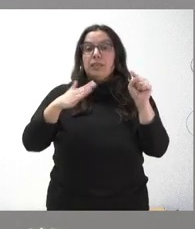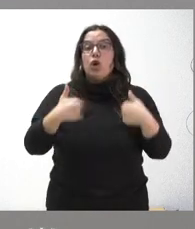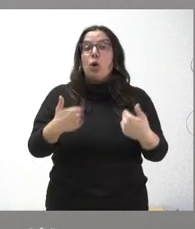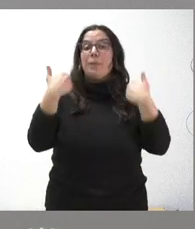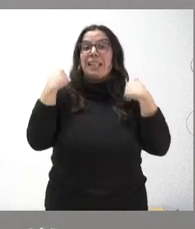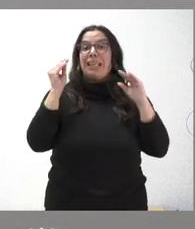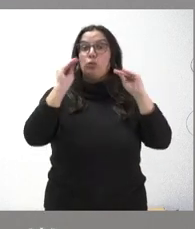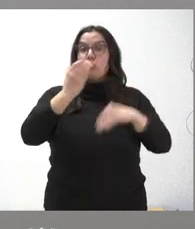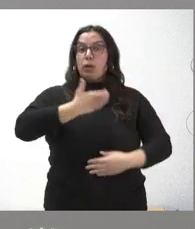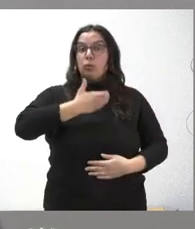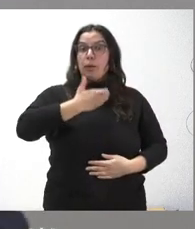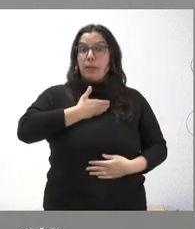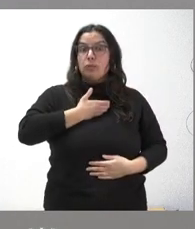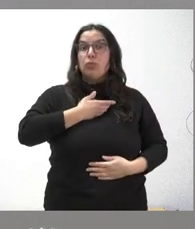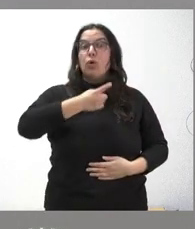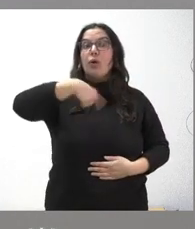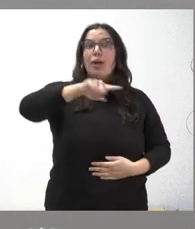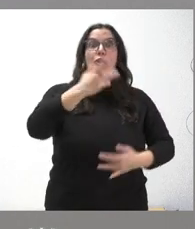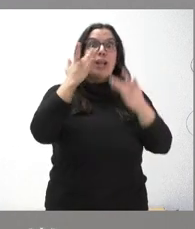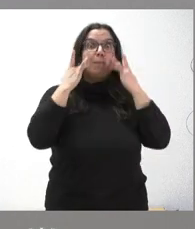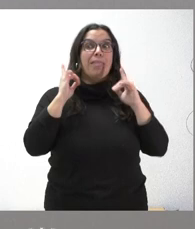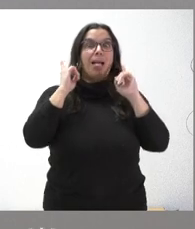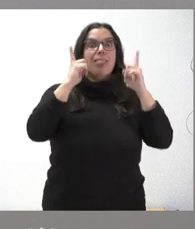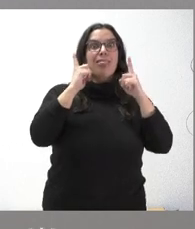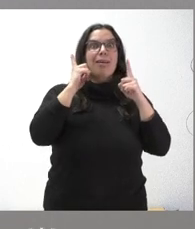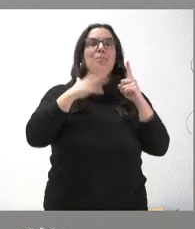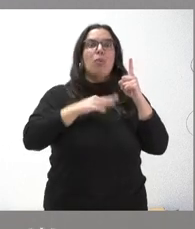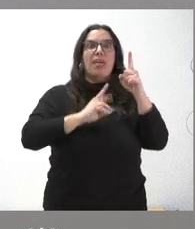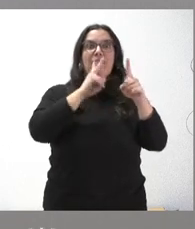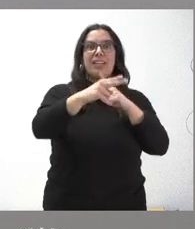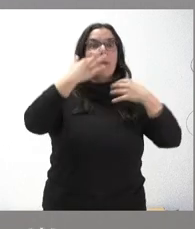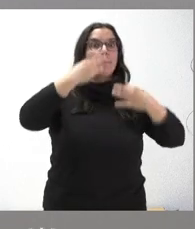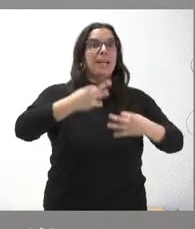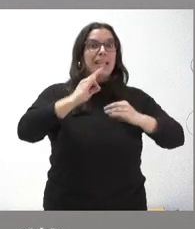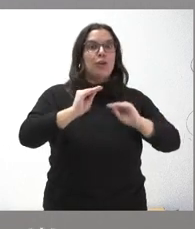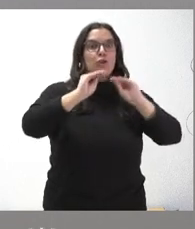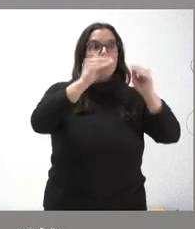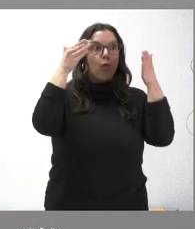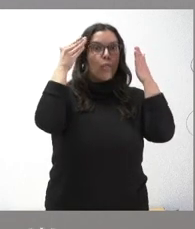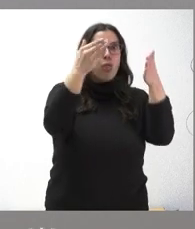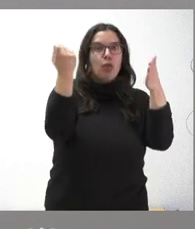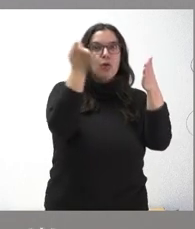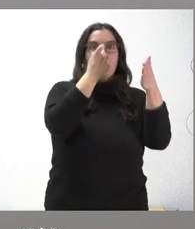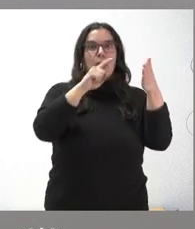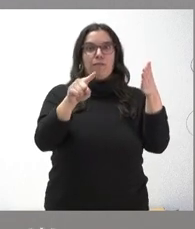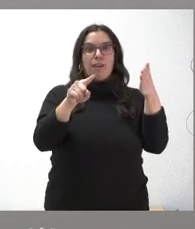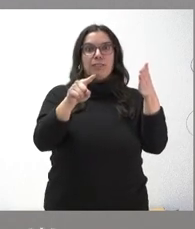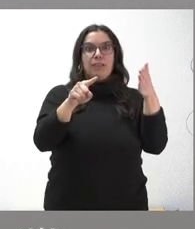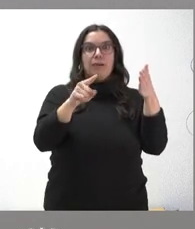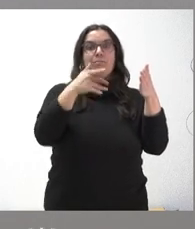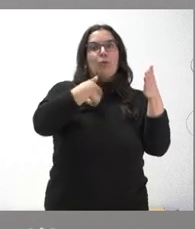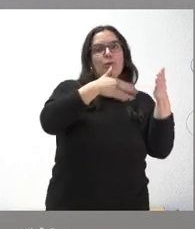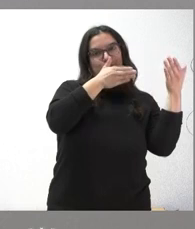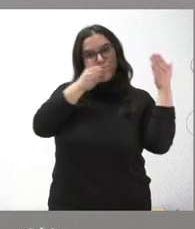municipales que ejerzan la limpieza de estos cascos urbanos de estos ámbitos de actuación más competencia de ámbito municipal podremos